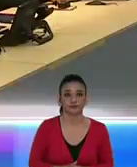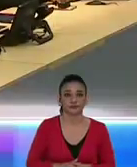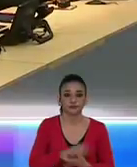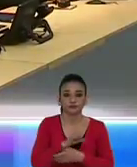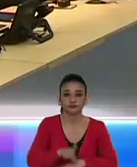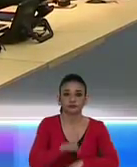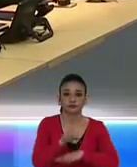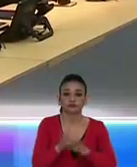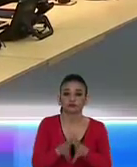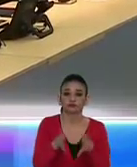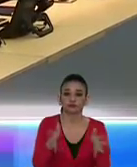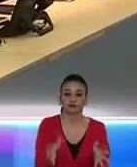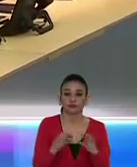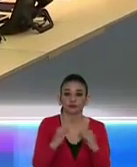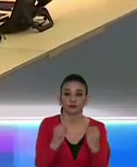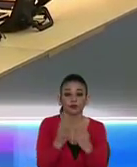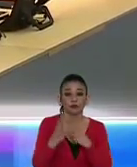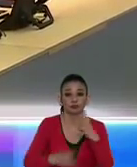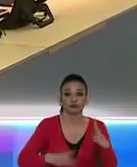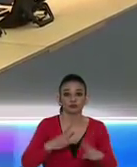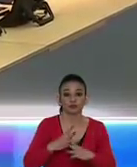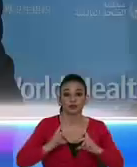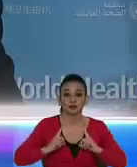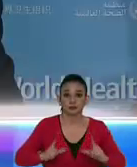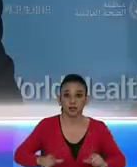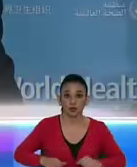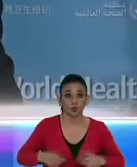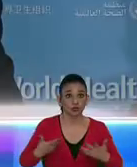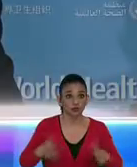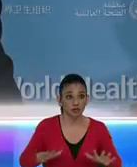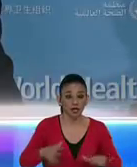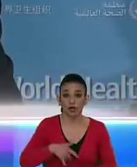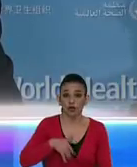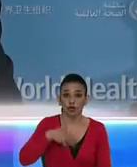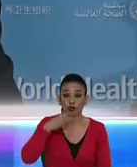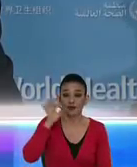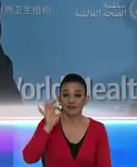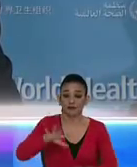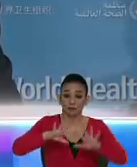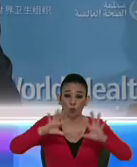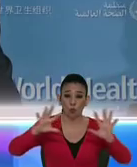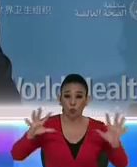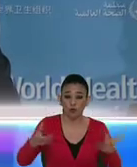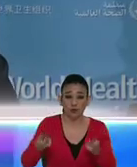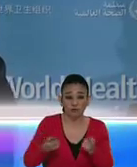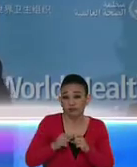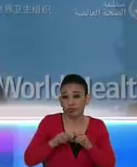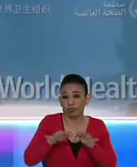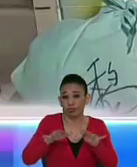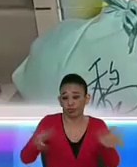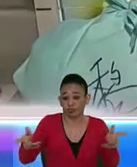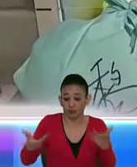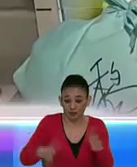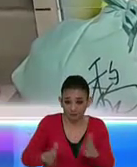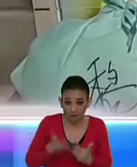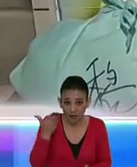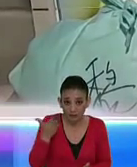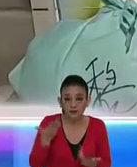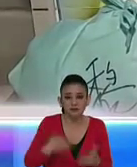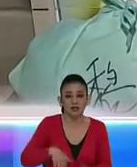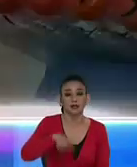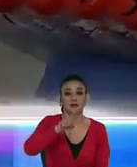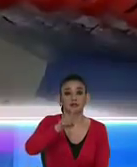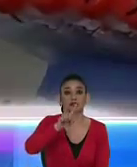de la Organización Mundial de la Salud, luego de declarar al COVID-19 como una pandemia, aseguró que los casos se acercan a los